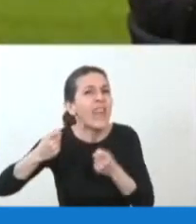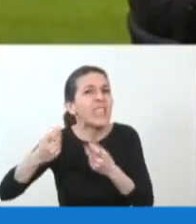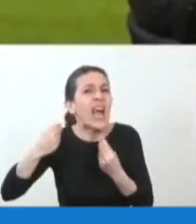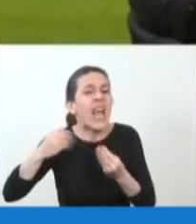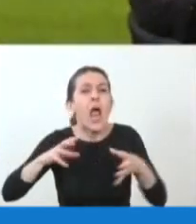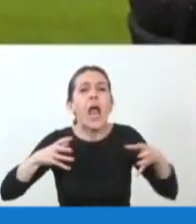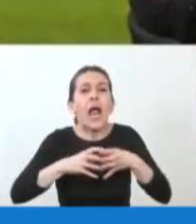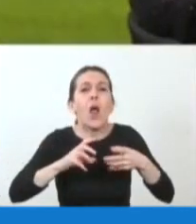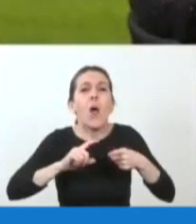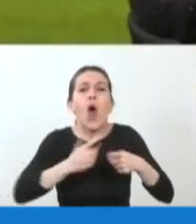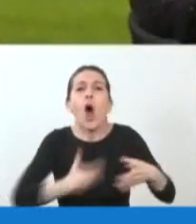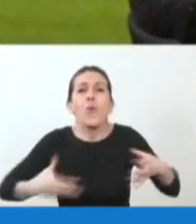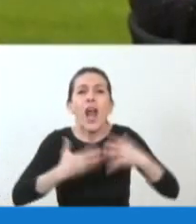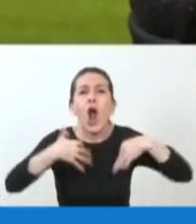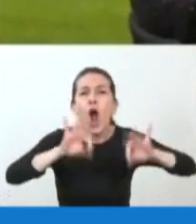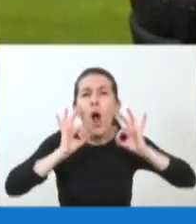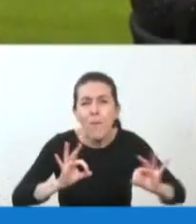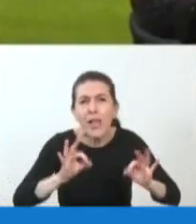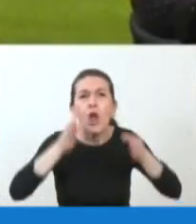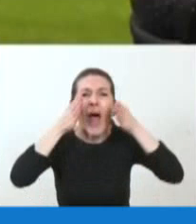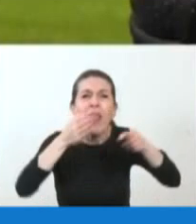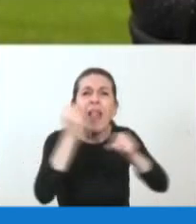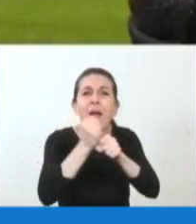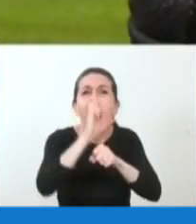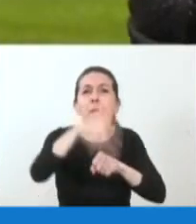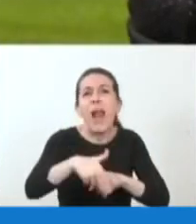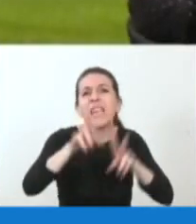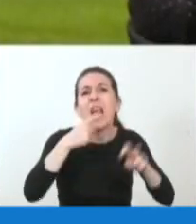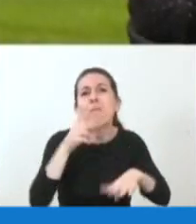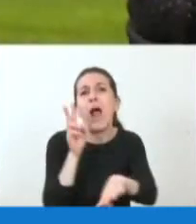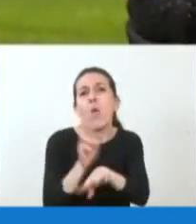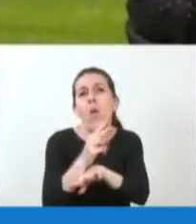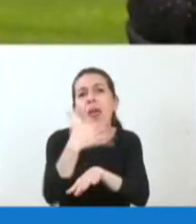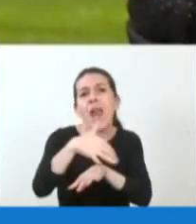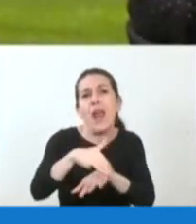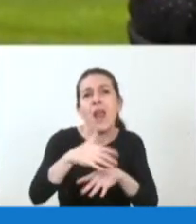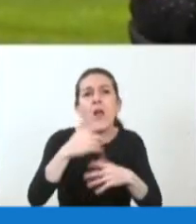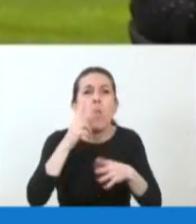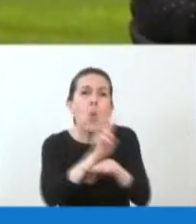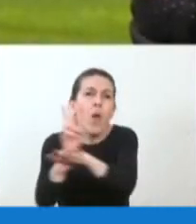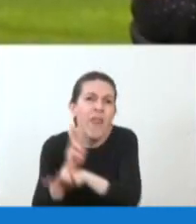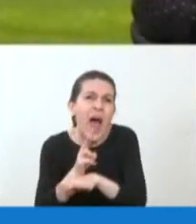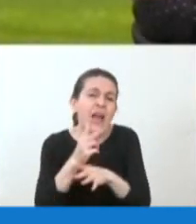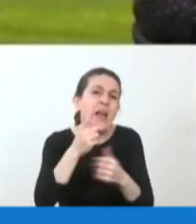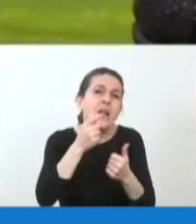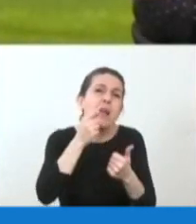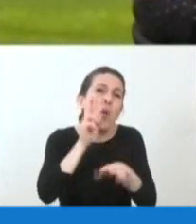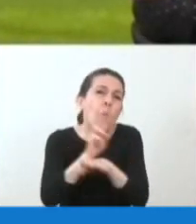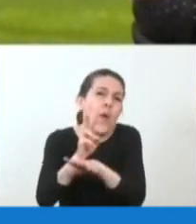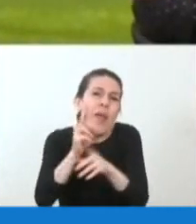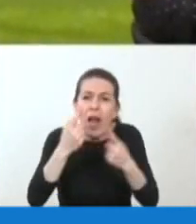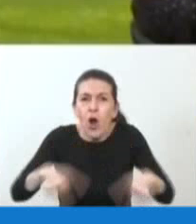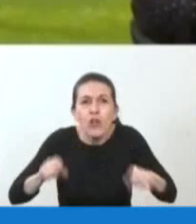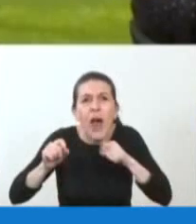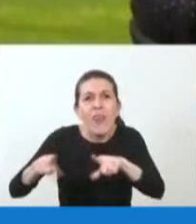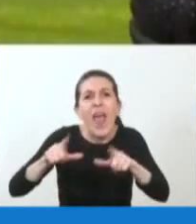tome cartas en el asunto en un tema tan sensible como es el cuidado de la vida el cuidado del patrimonio de todos los